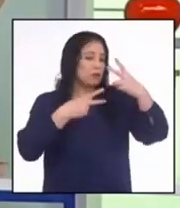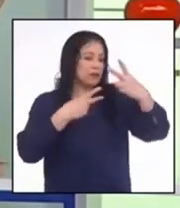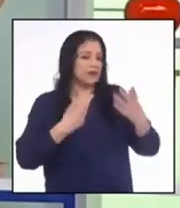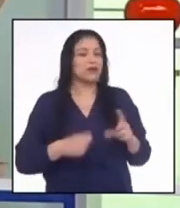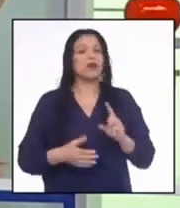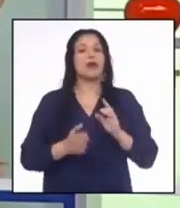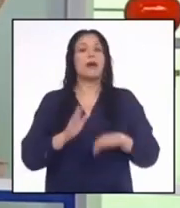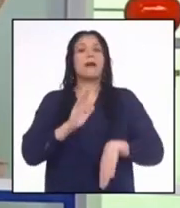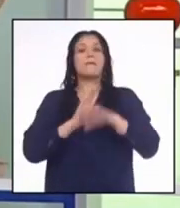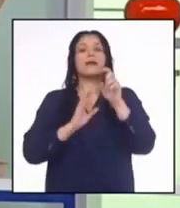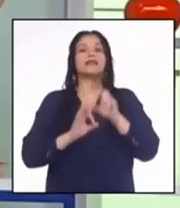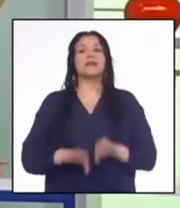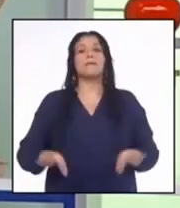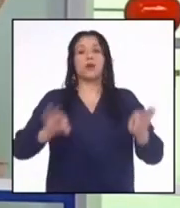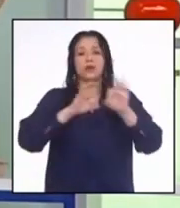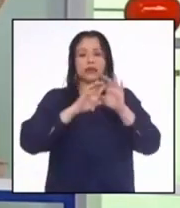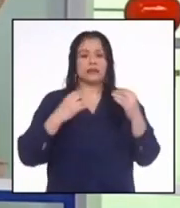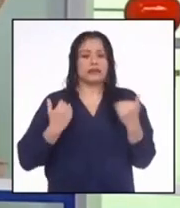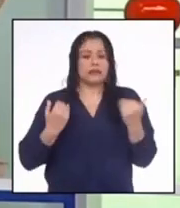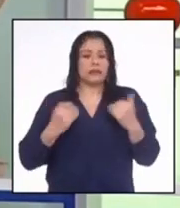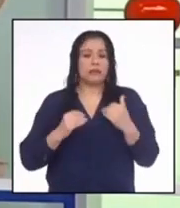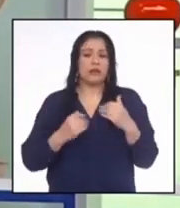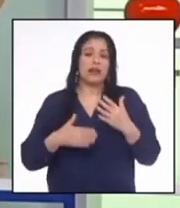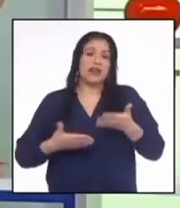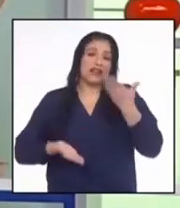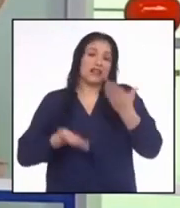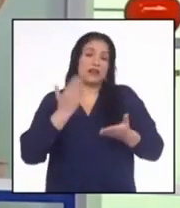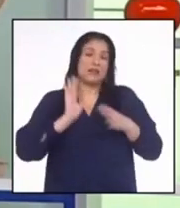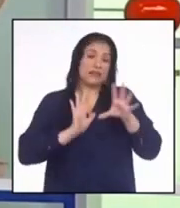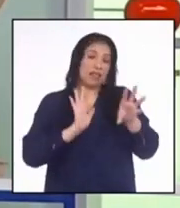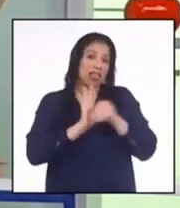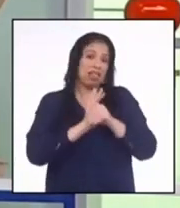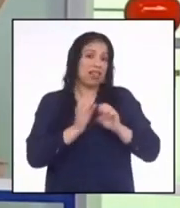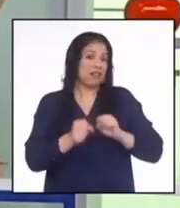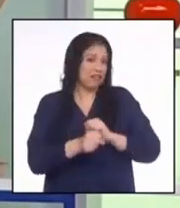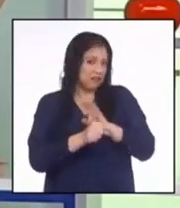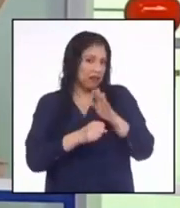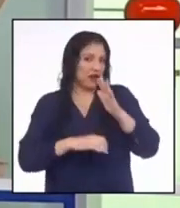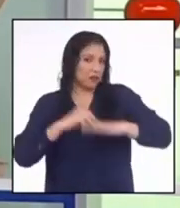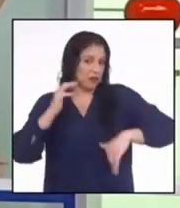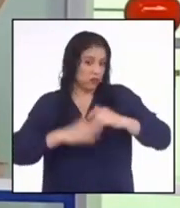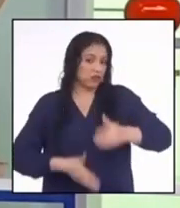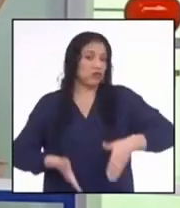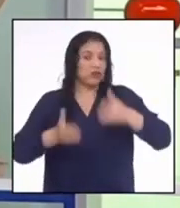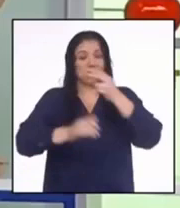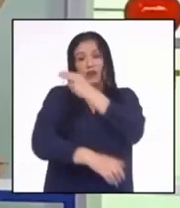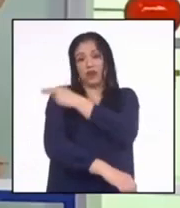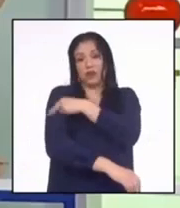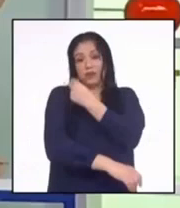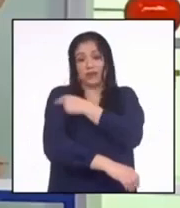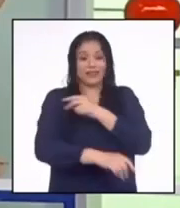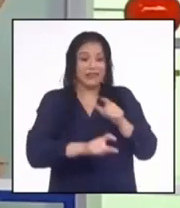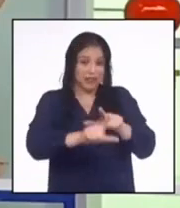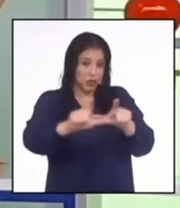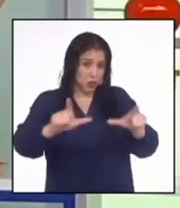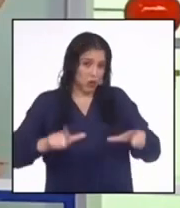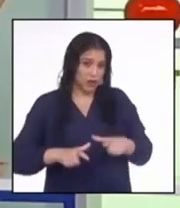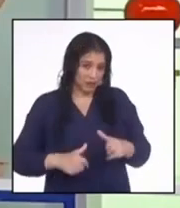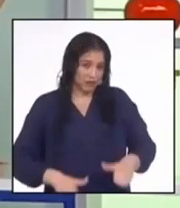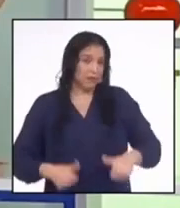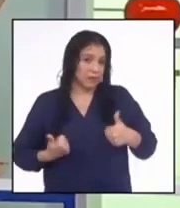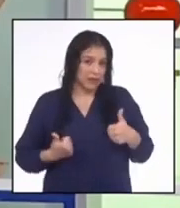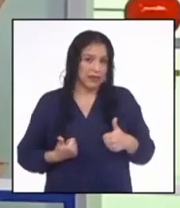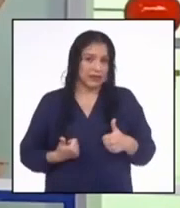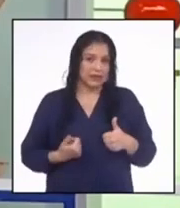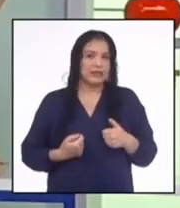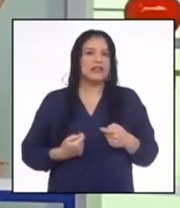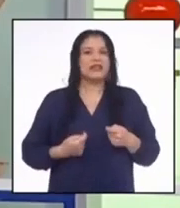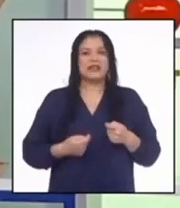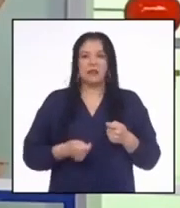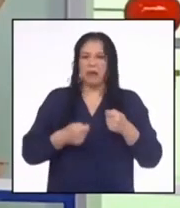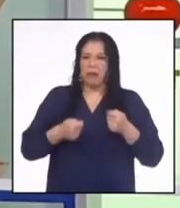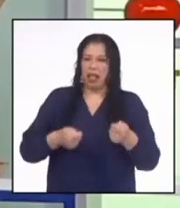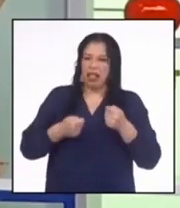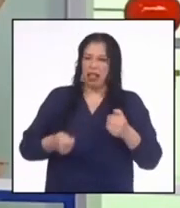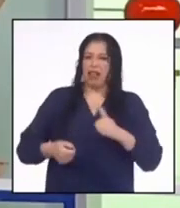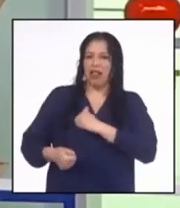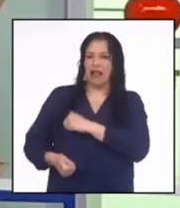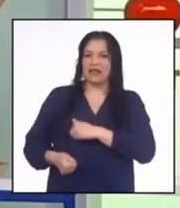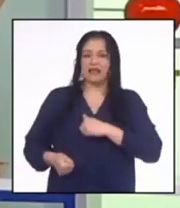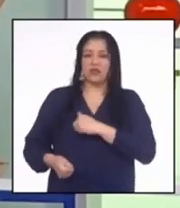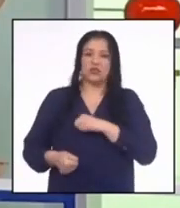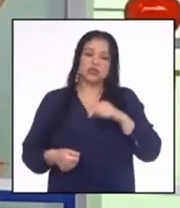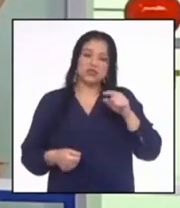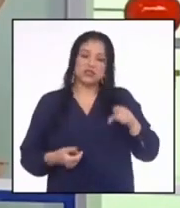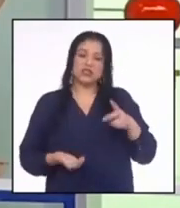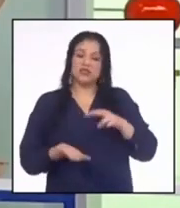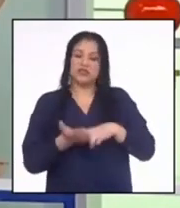priorizaron el temor al contagio que ellos creían que podría originarse al construir el hospital en su distrito. Su insistencia y actitudes muestran